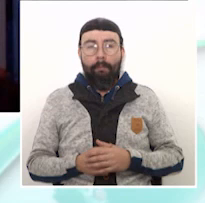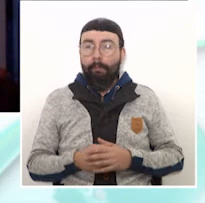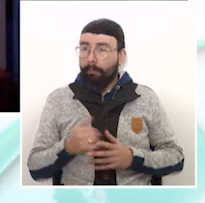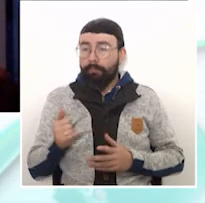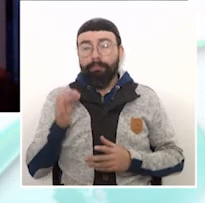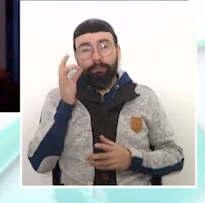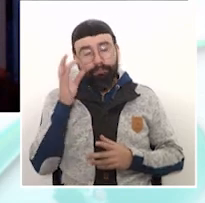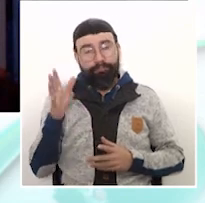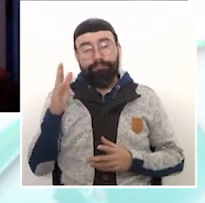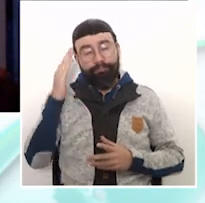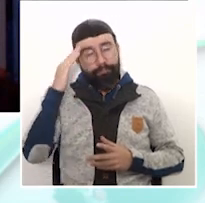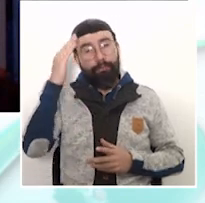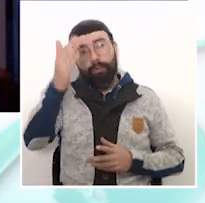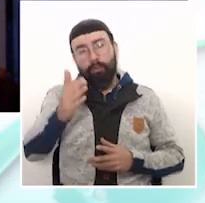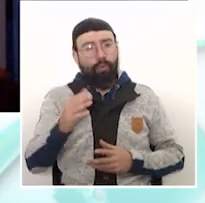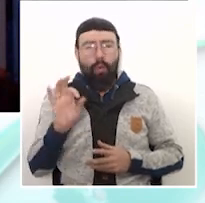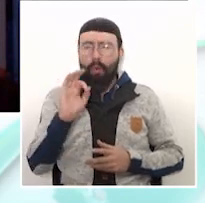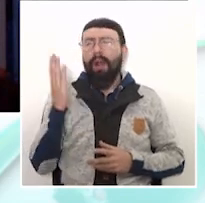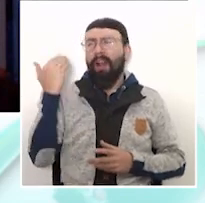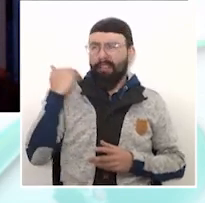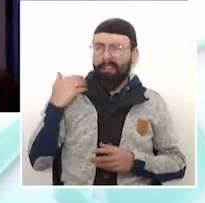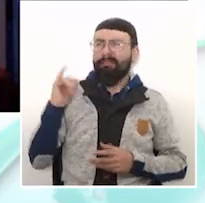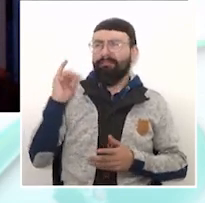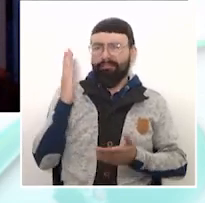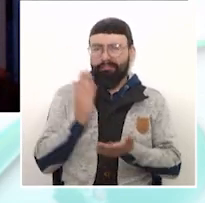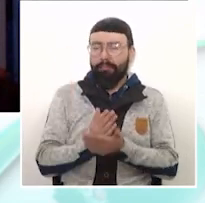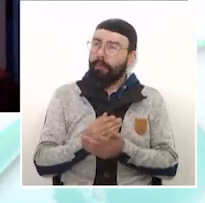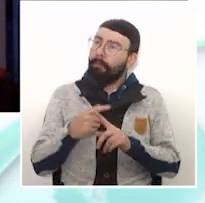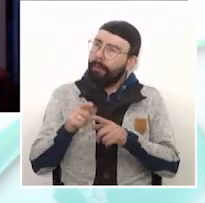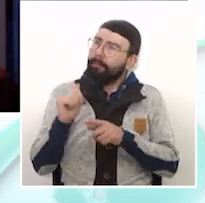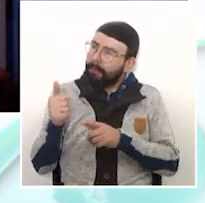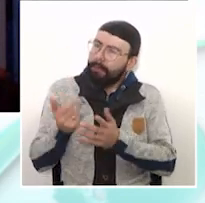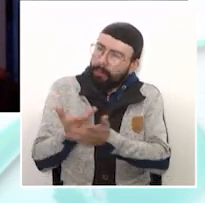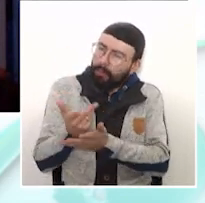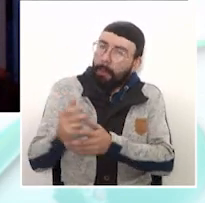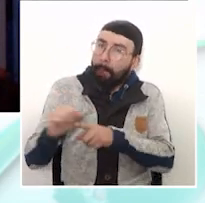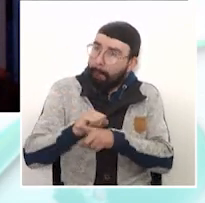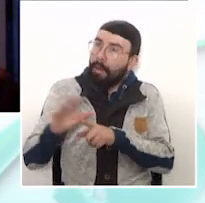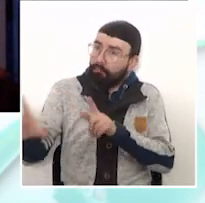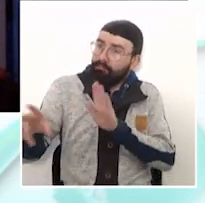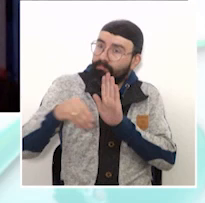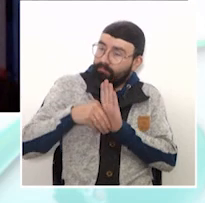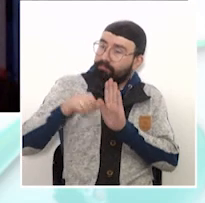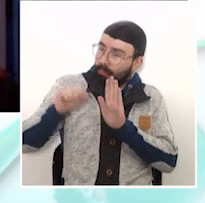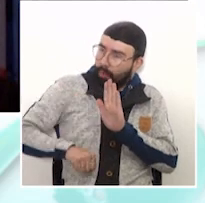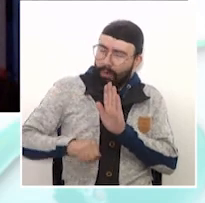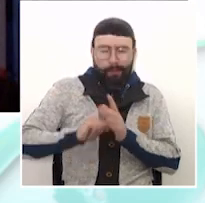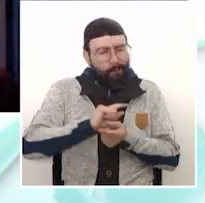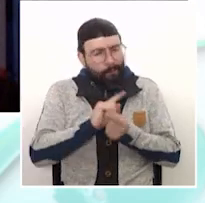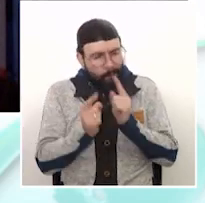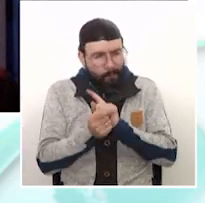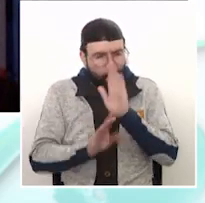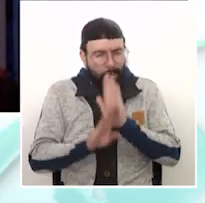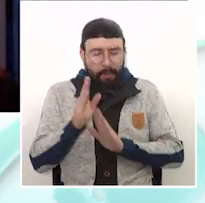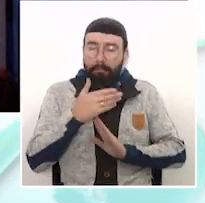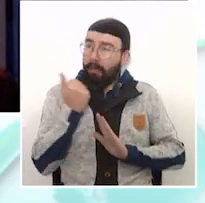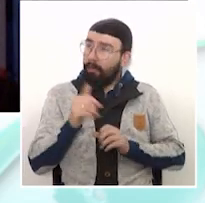pronto pasamos por esto. Y seguro poniendo en práctica lo que tú nos estás enseñando, podemos sobrepasar esta